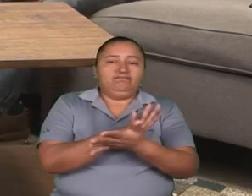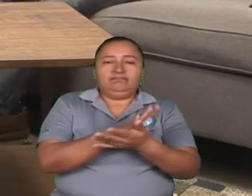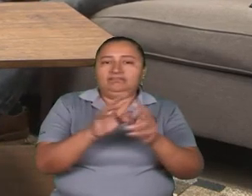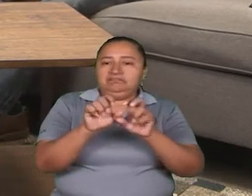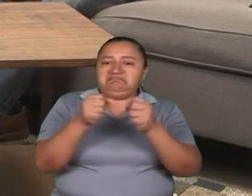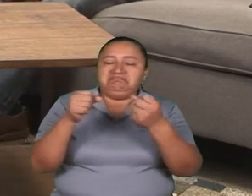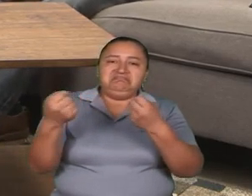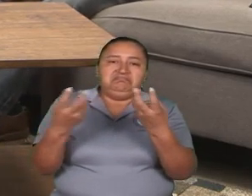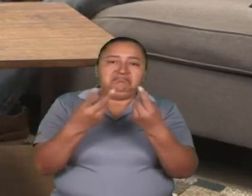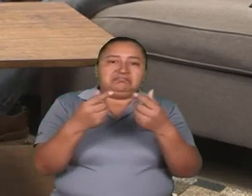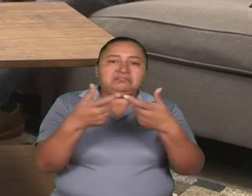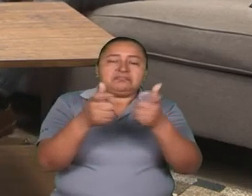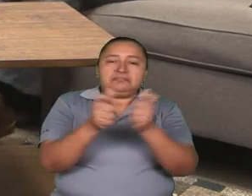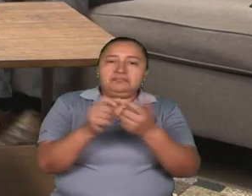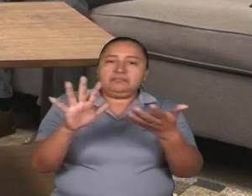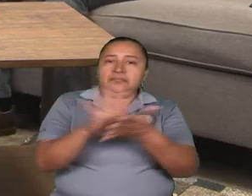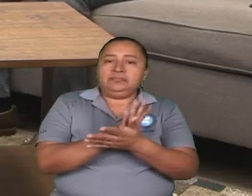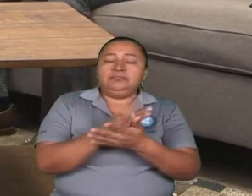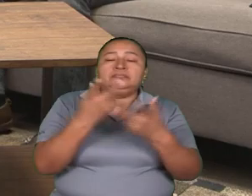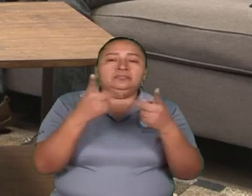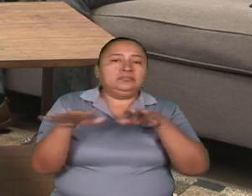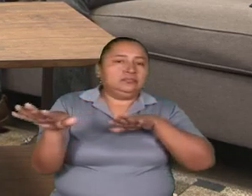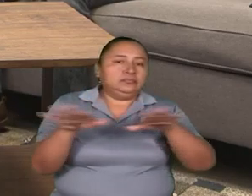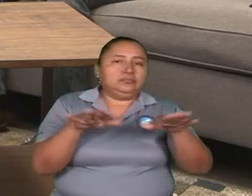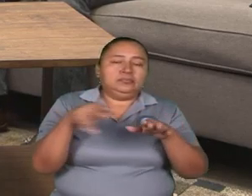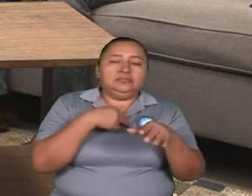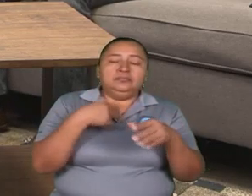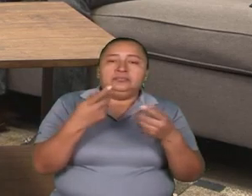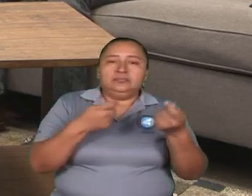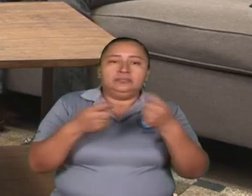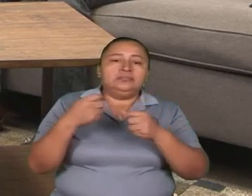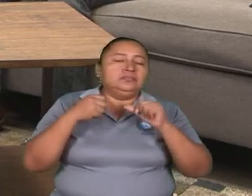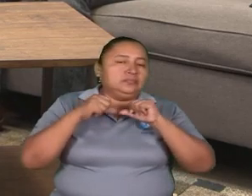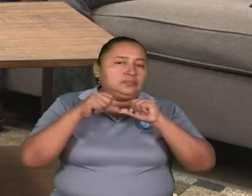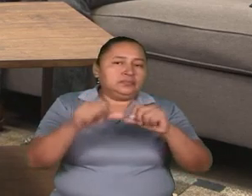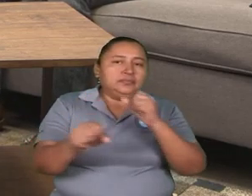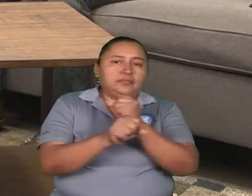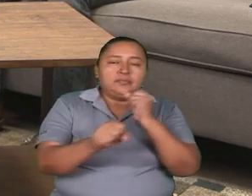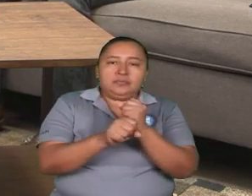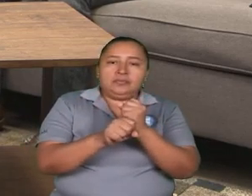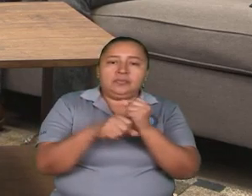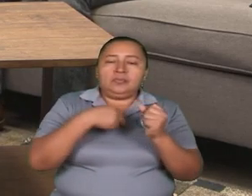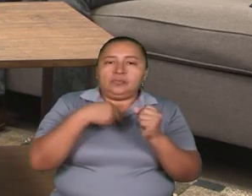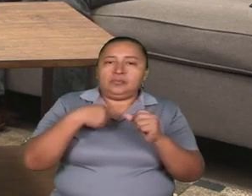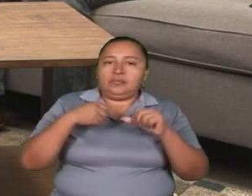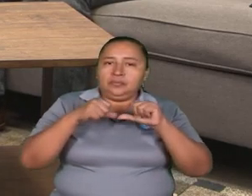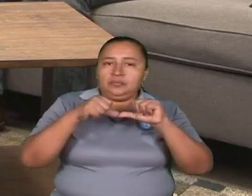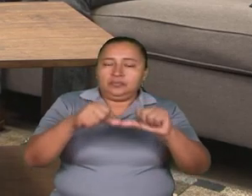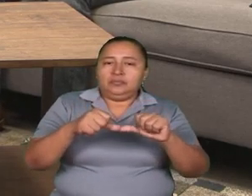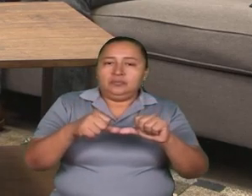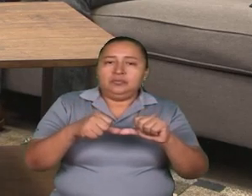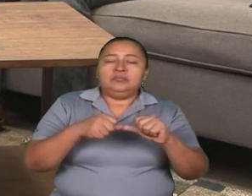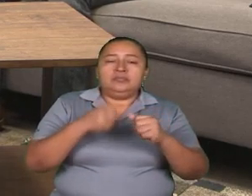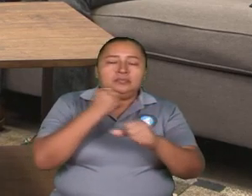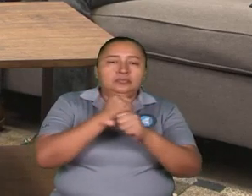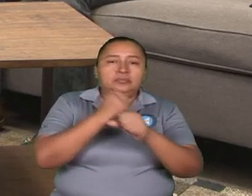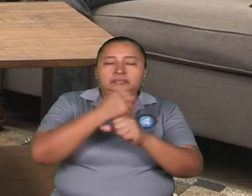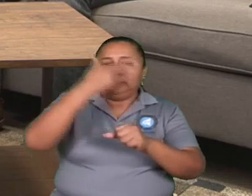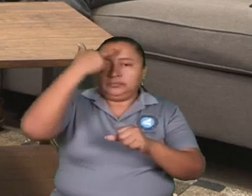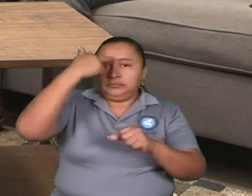Recordemos que también ya se abrió una nueva línea aérea con Viasa, con vuelos directos a Venezuela, Nicaragua, que eso también viene